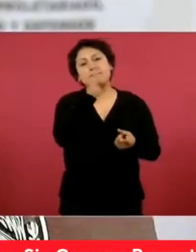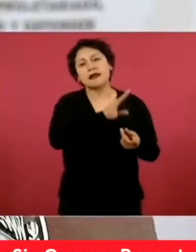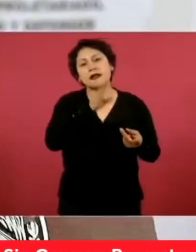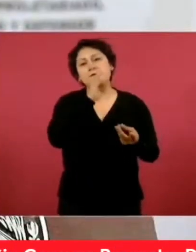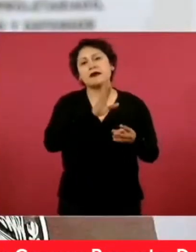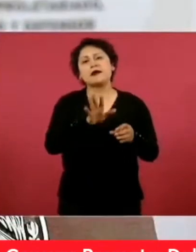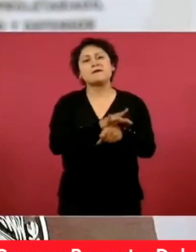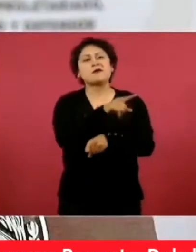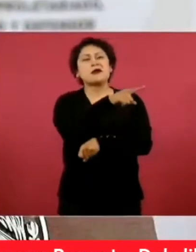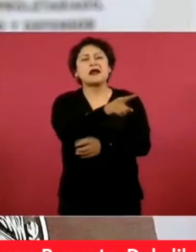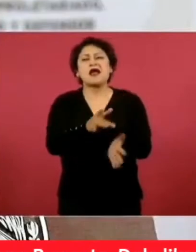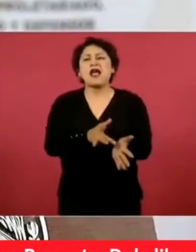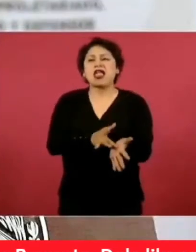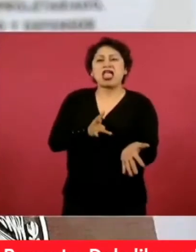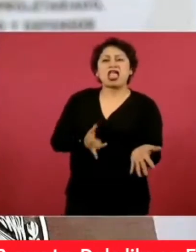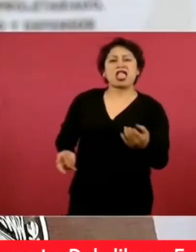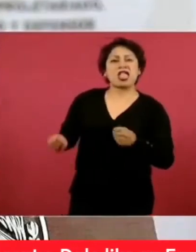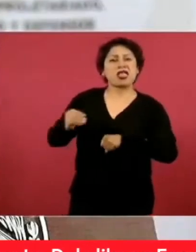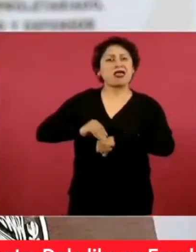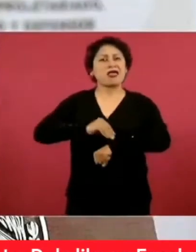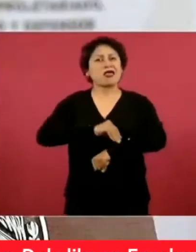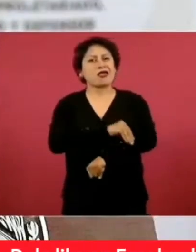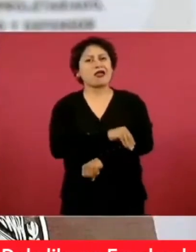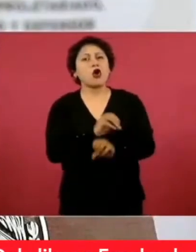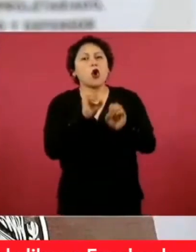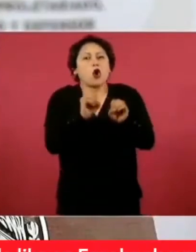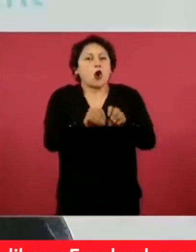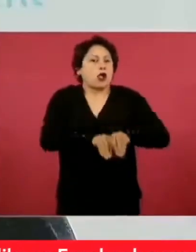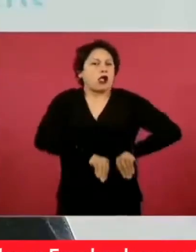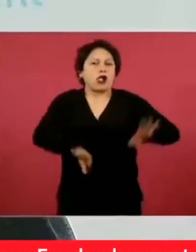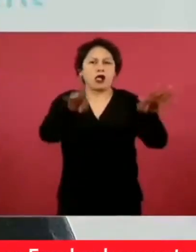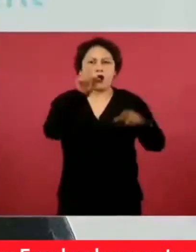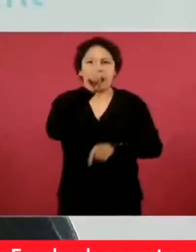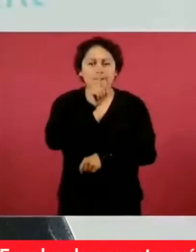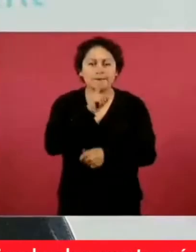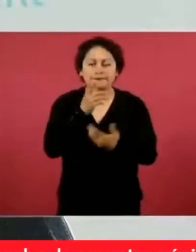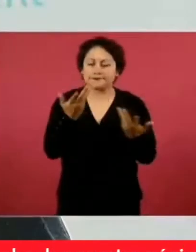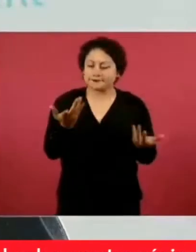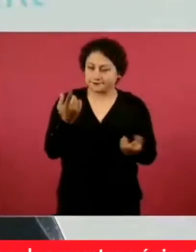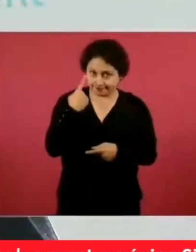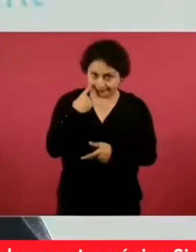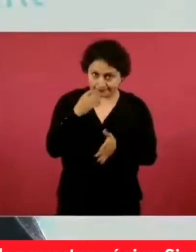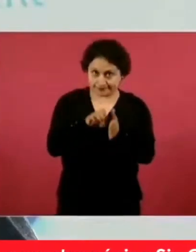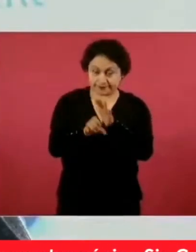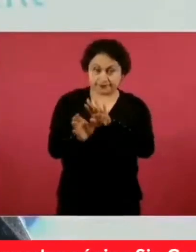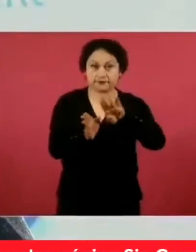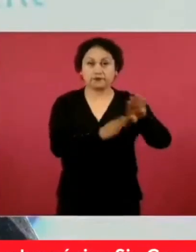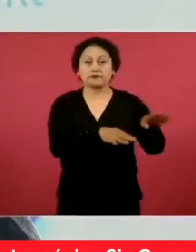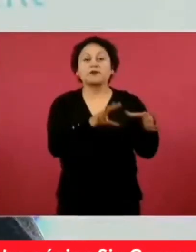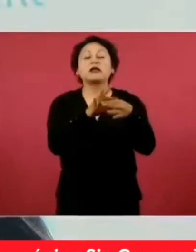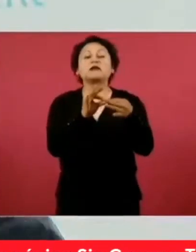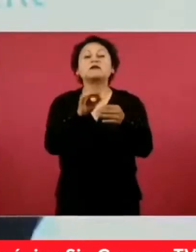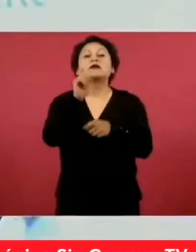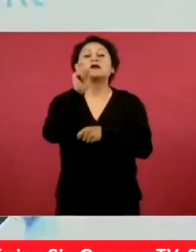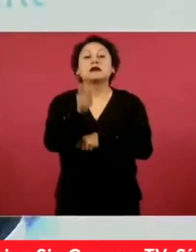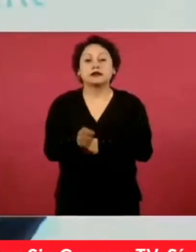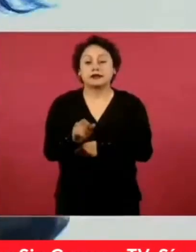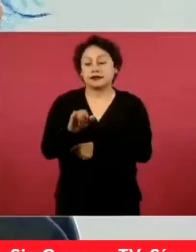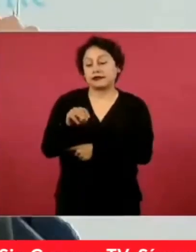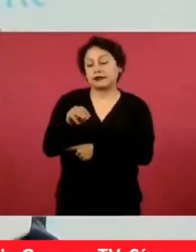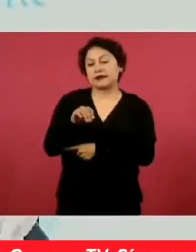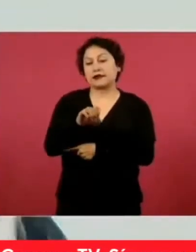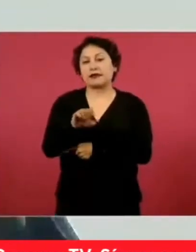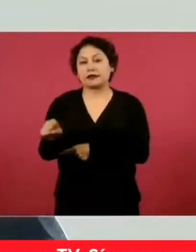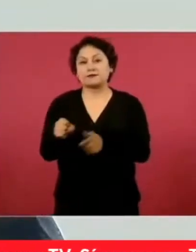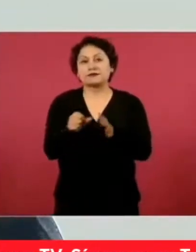los datos o mienten deliberadamente, como en este caso. Primero hay que decir que el reporte del Instituto Mexicano del Seguro Social de